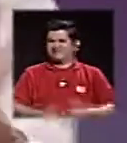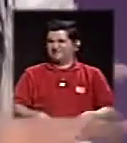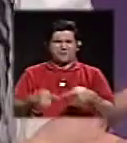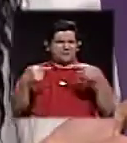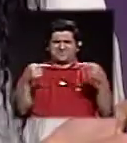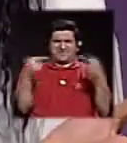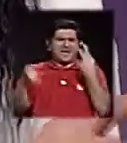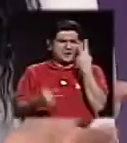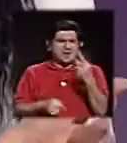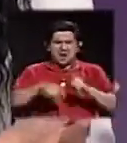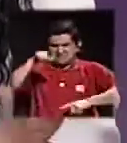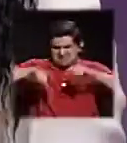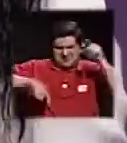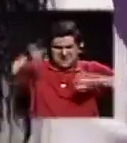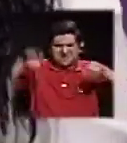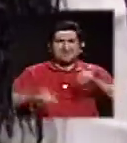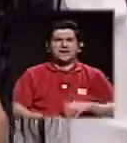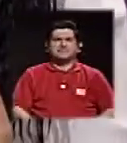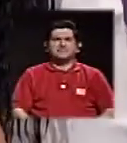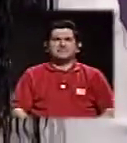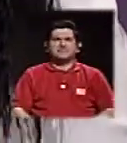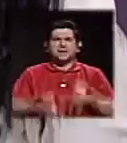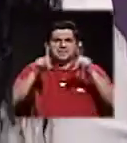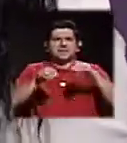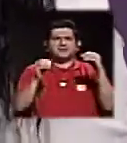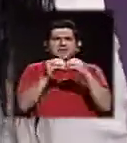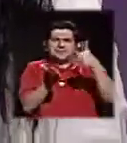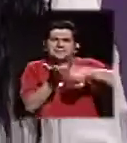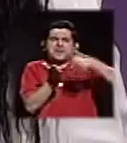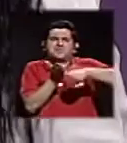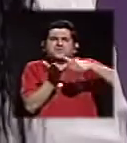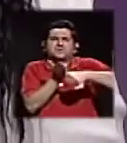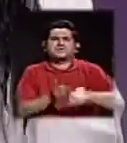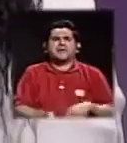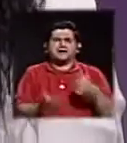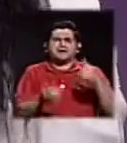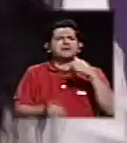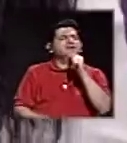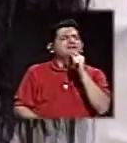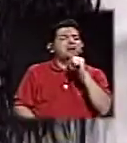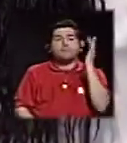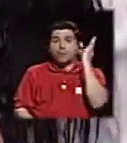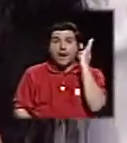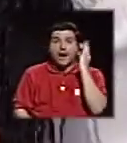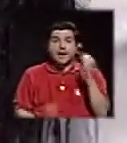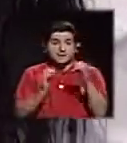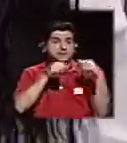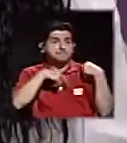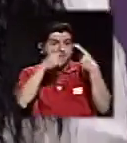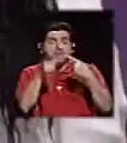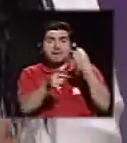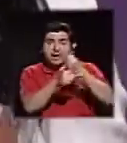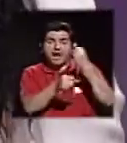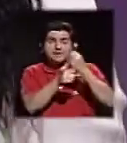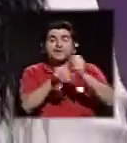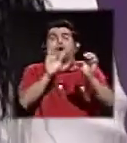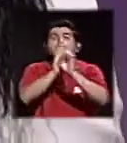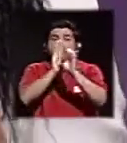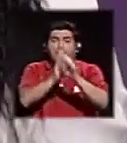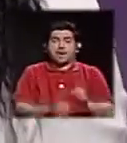cuando usted ve en las estadísticas quiénes son los que más votan en las elecciones son las mujeres son las que más van está trabajar por ejemplo